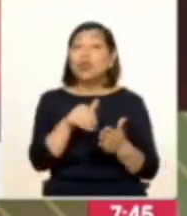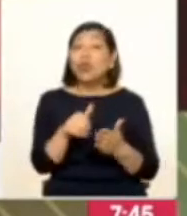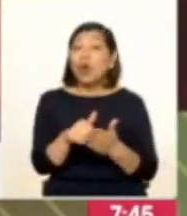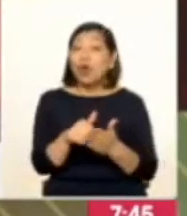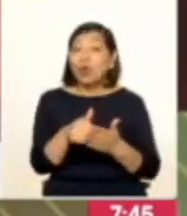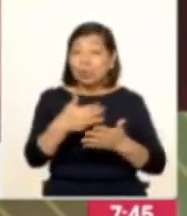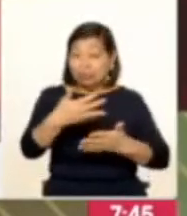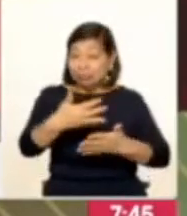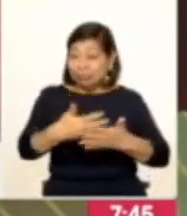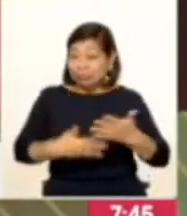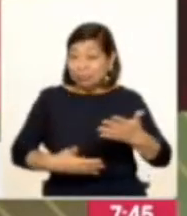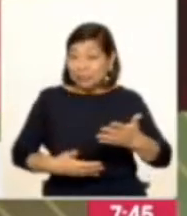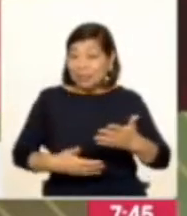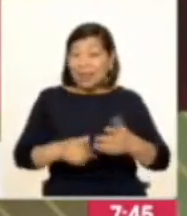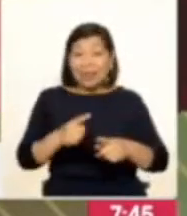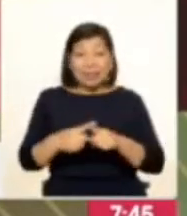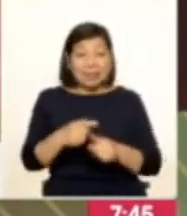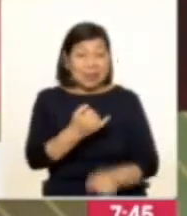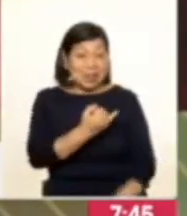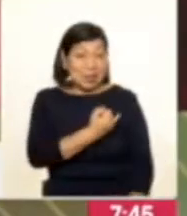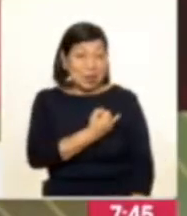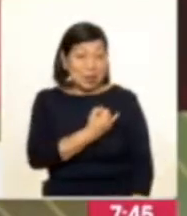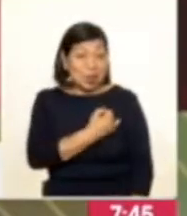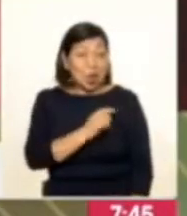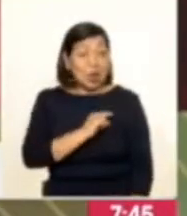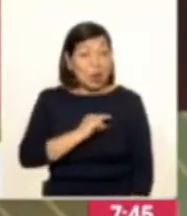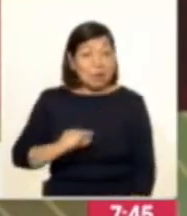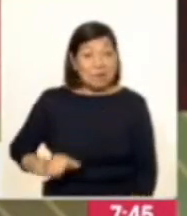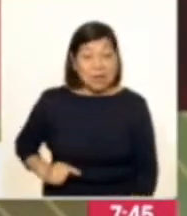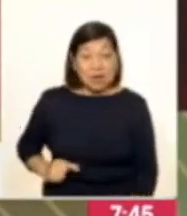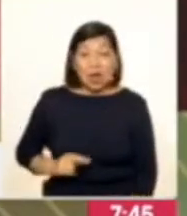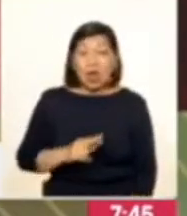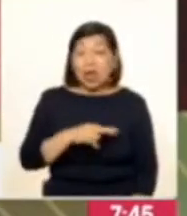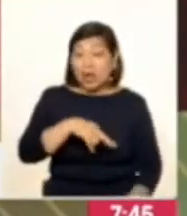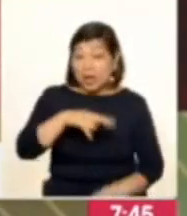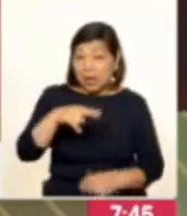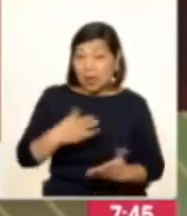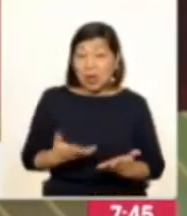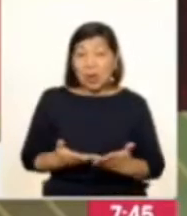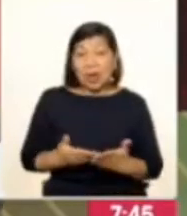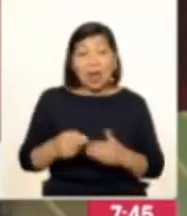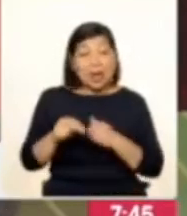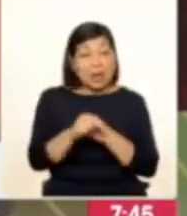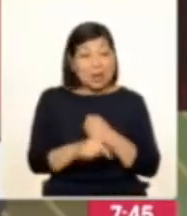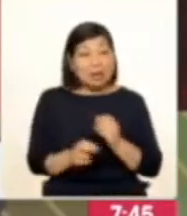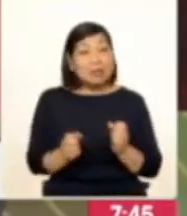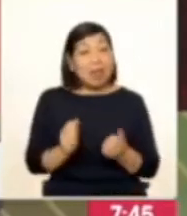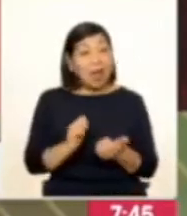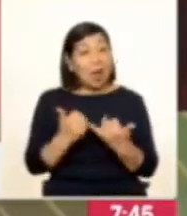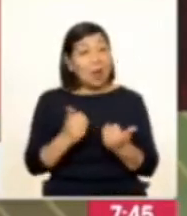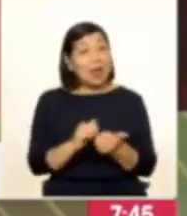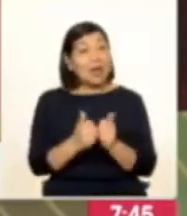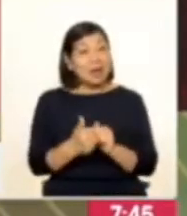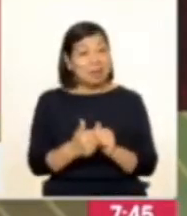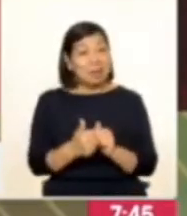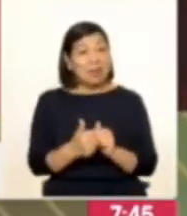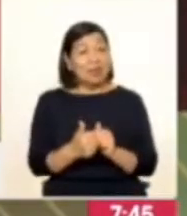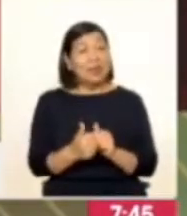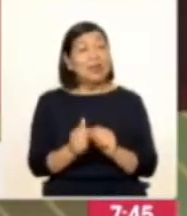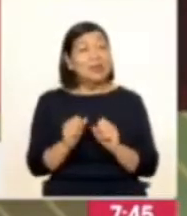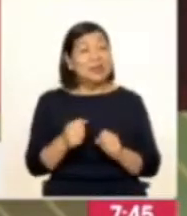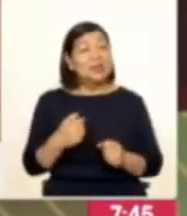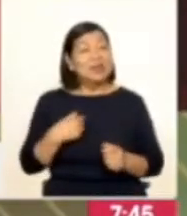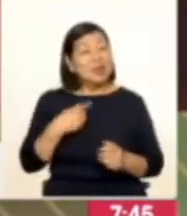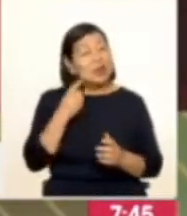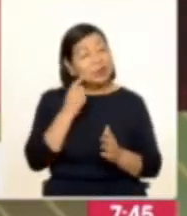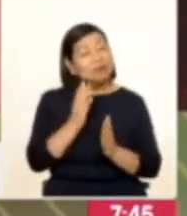las altas autoridades de las instituciones sobre todo en los gobiernos regionales locales y también en el gobierno nacional están cambiando Entonces yo sí